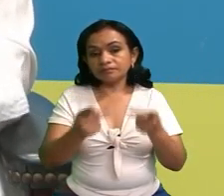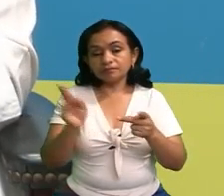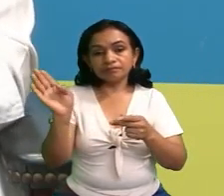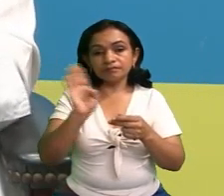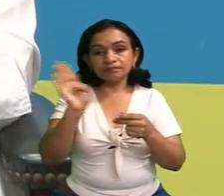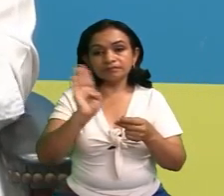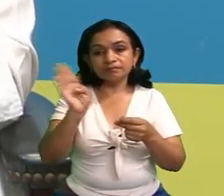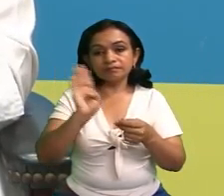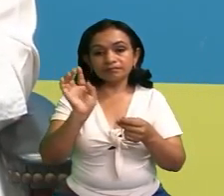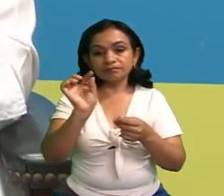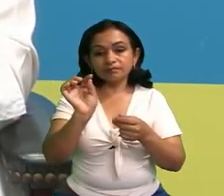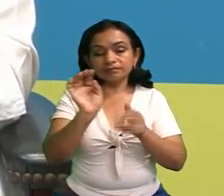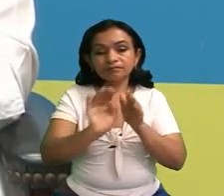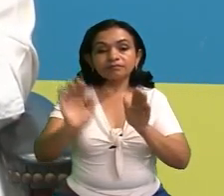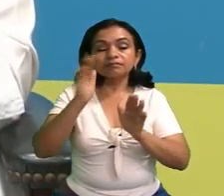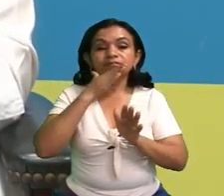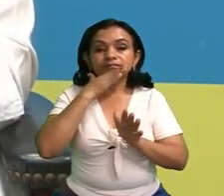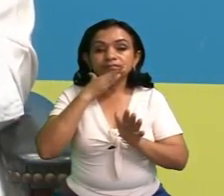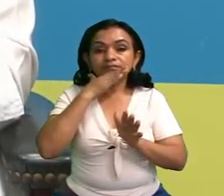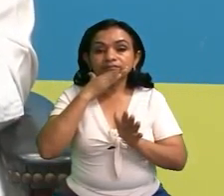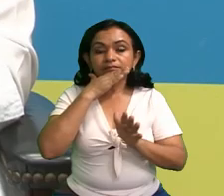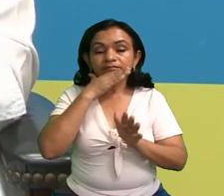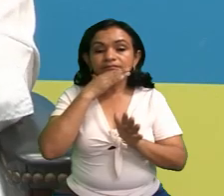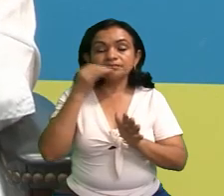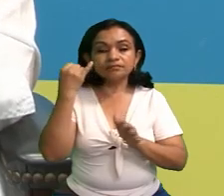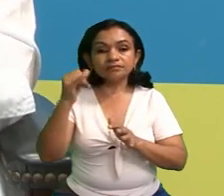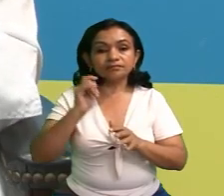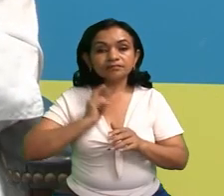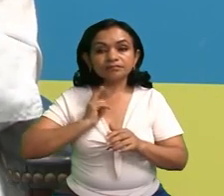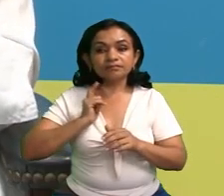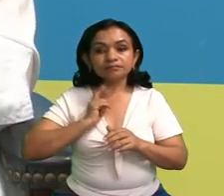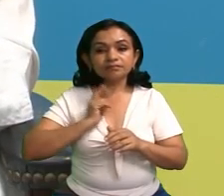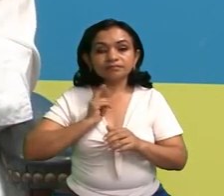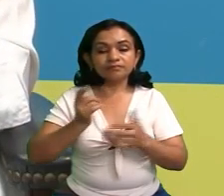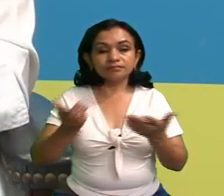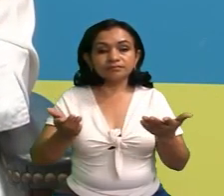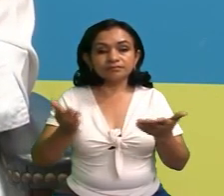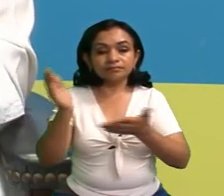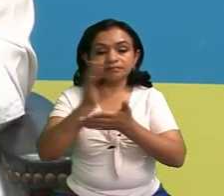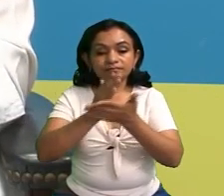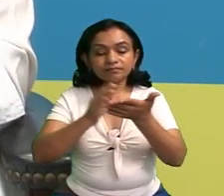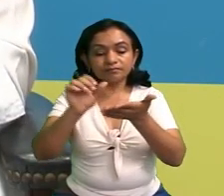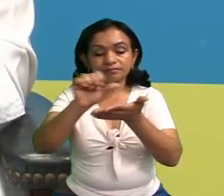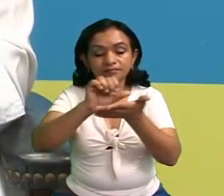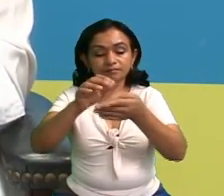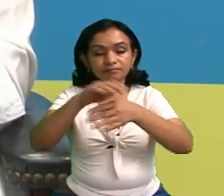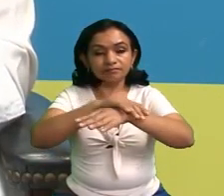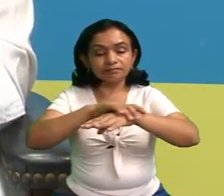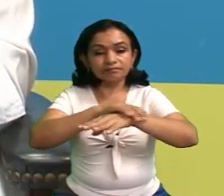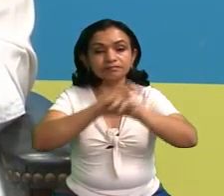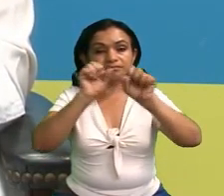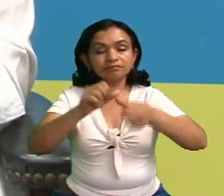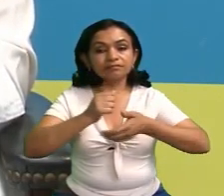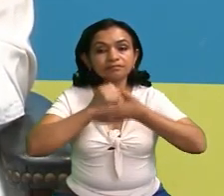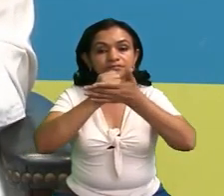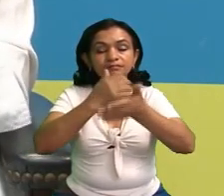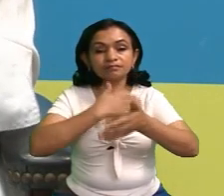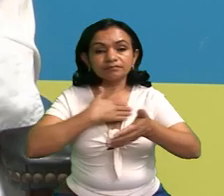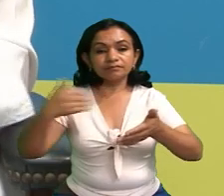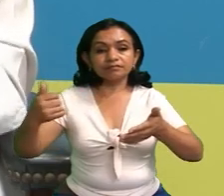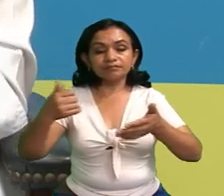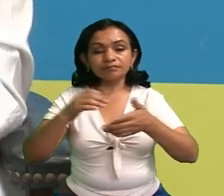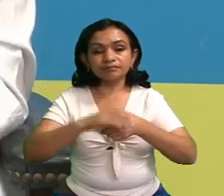blanca, es un poquito más difícil, pero sí tenemos, contamos con ciertas cremas que pueden ayudarle a mejorar las estrías